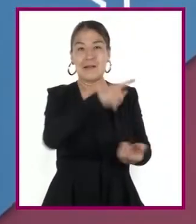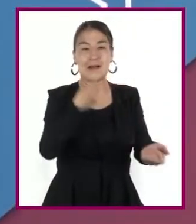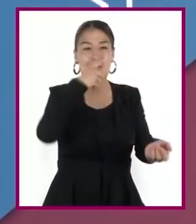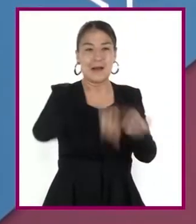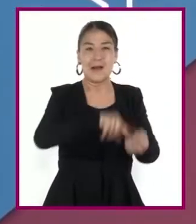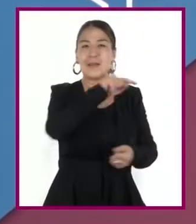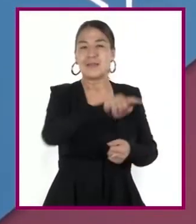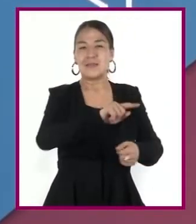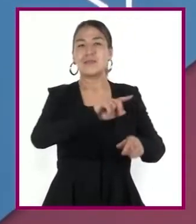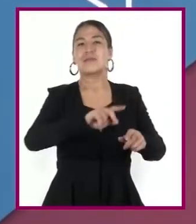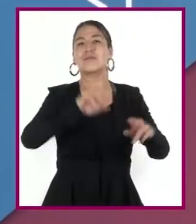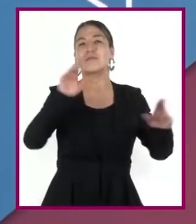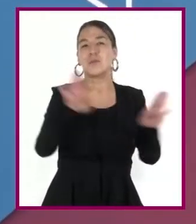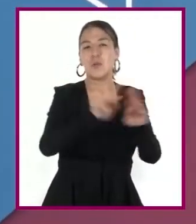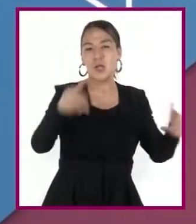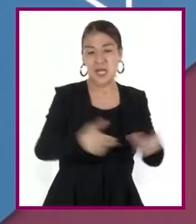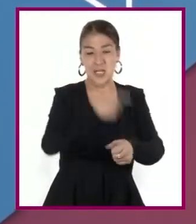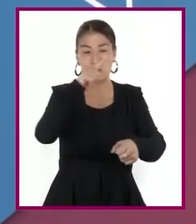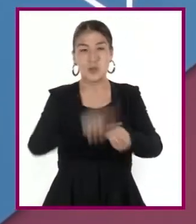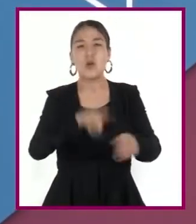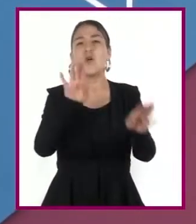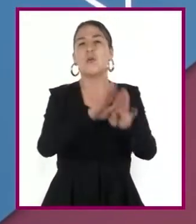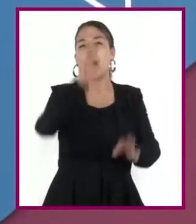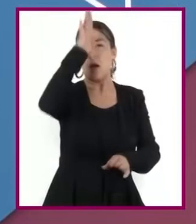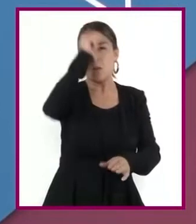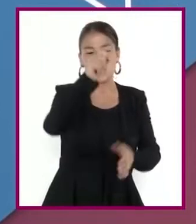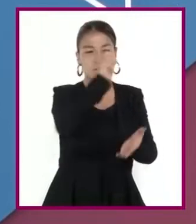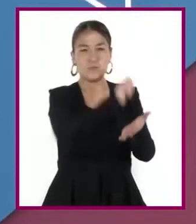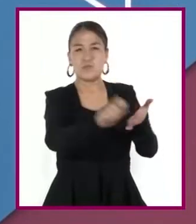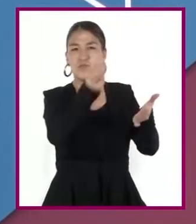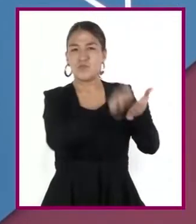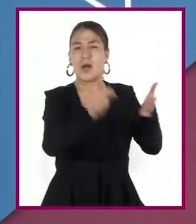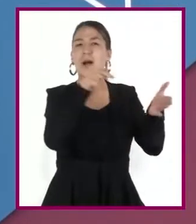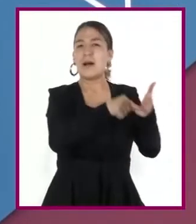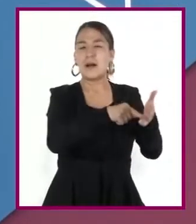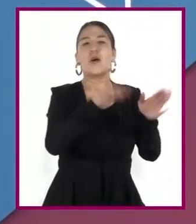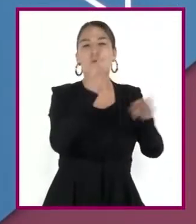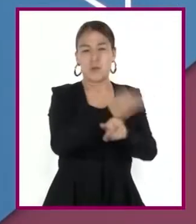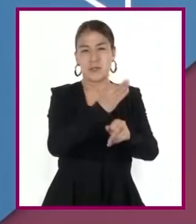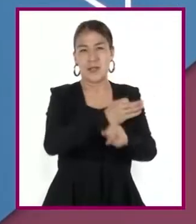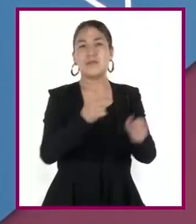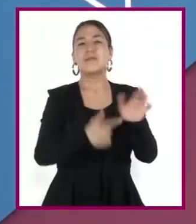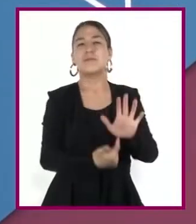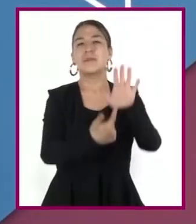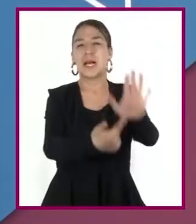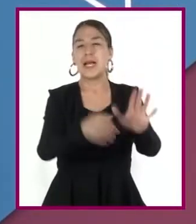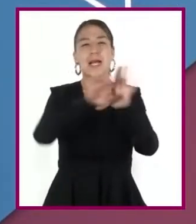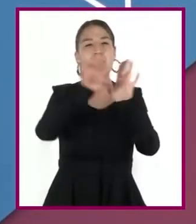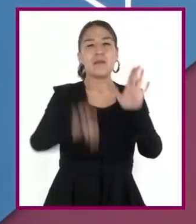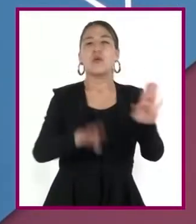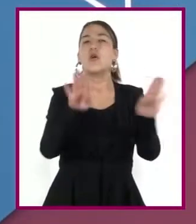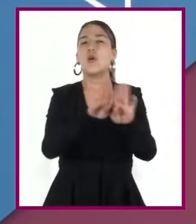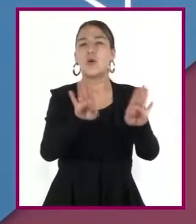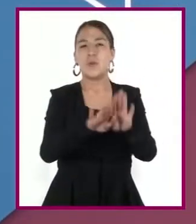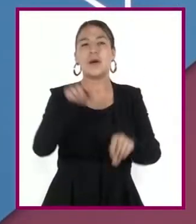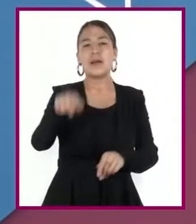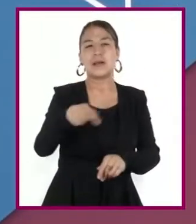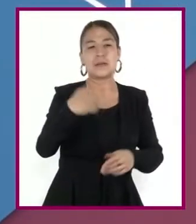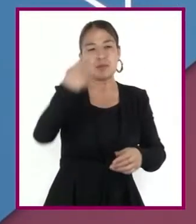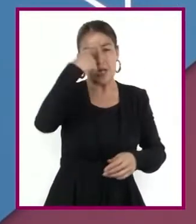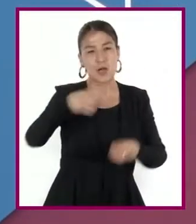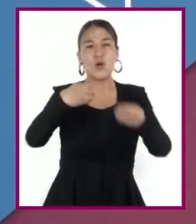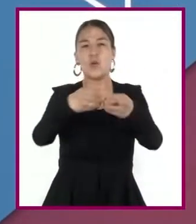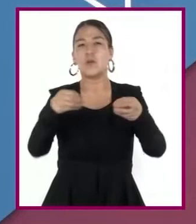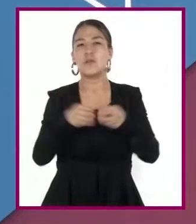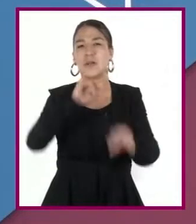naciones por medio de acuerdos escritos, les presento un ejemplo de cómo se concreta el papel de los